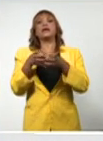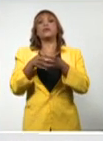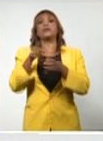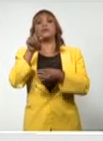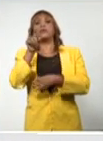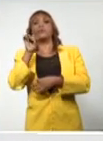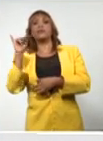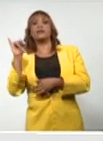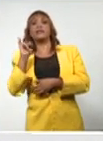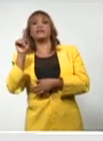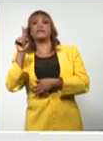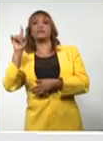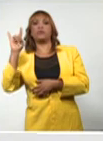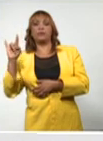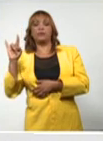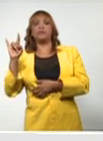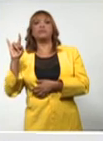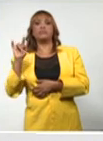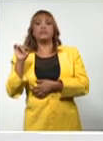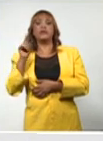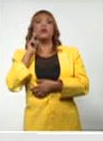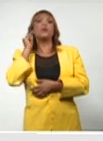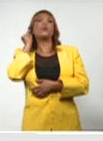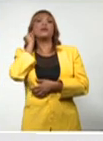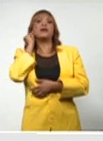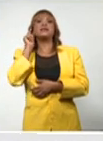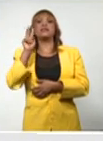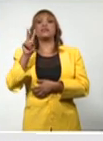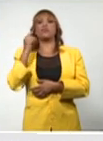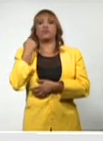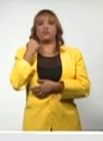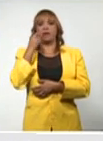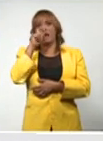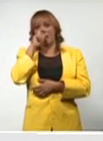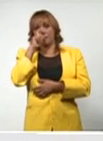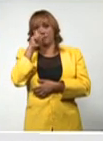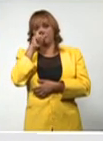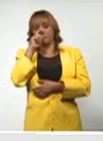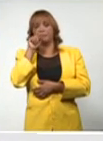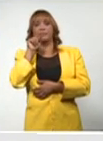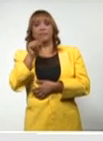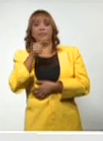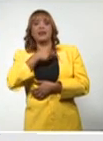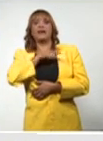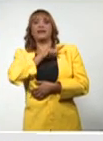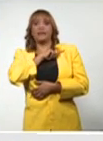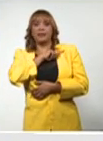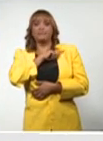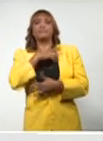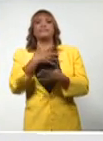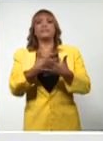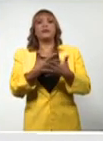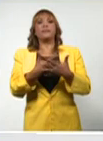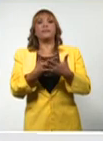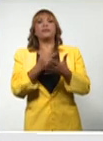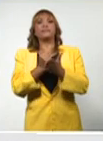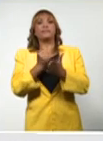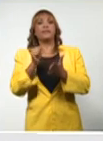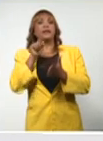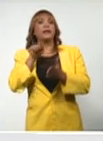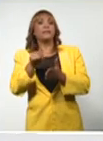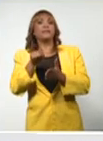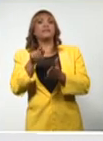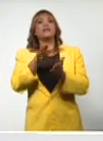años, estamos hablando de una niña de 2 años que se diagnosticó ayer, y con este caso pues se